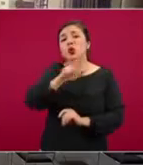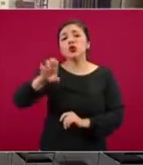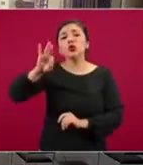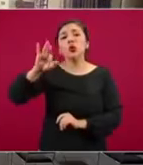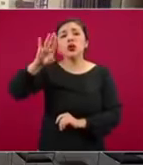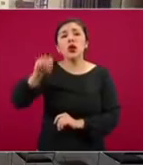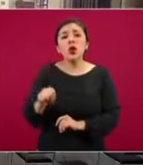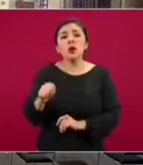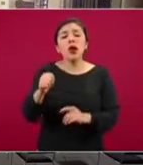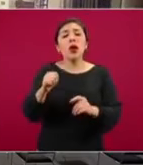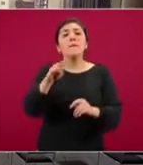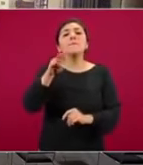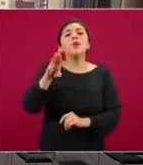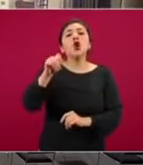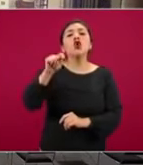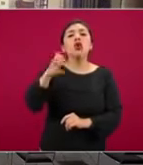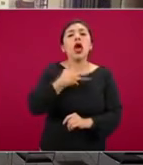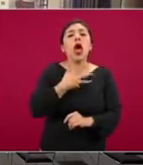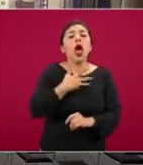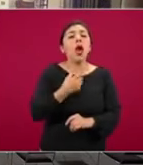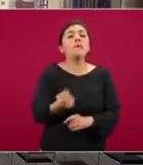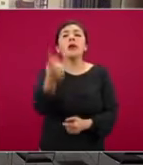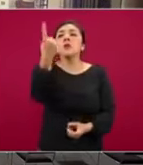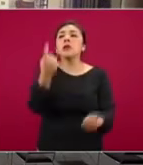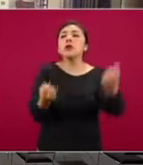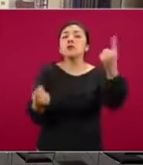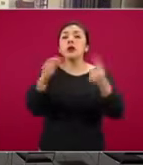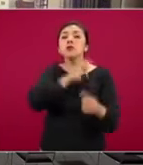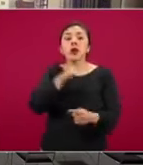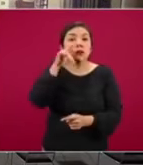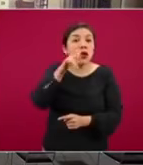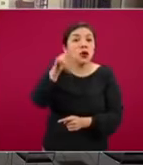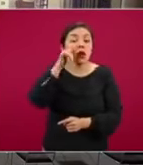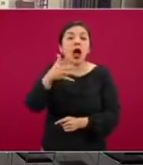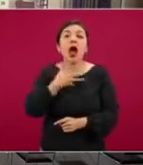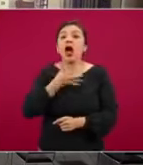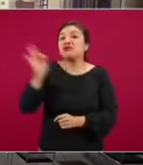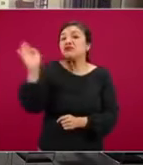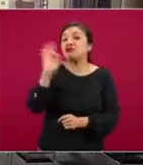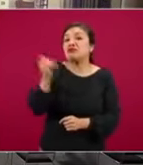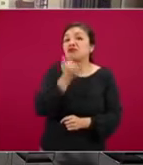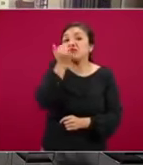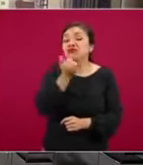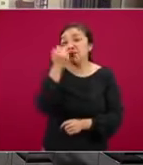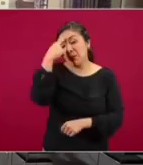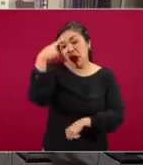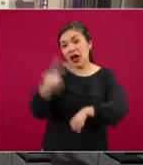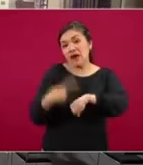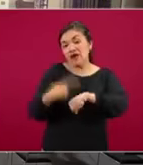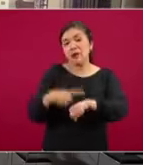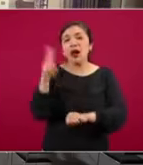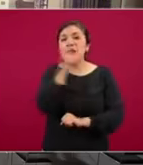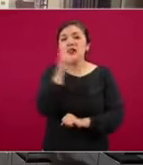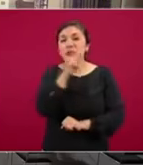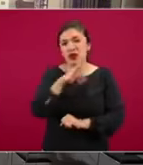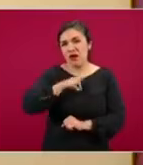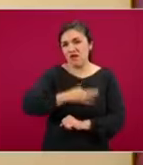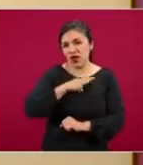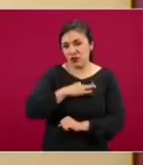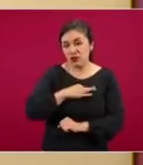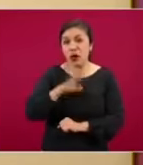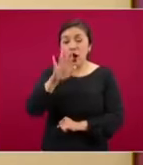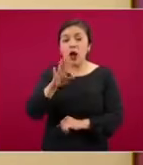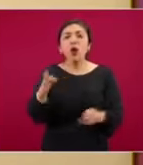2.849 los brotes que se han clasificado como probables precisamente de enfermedad respiratoria viral. Y